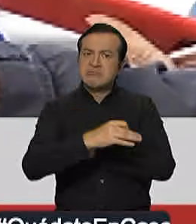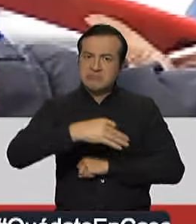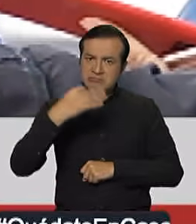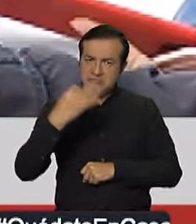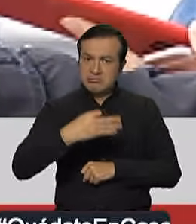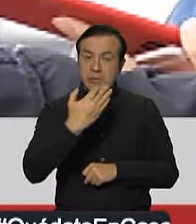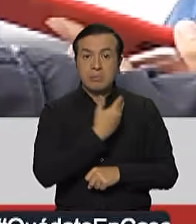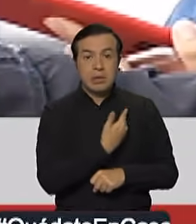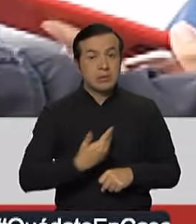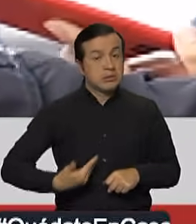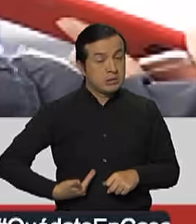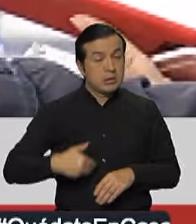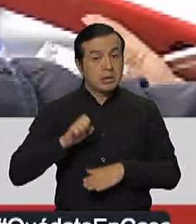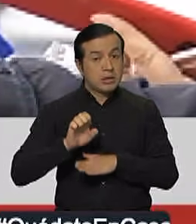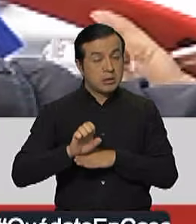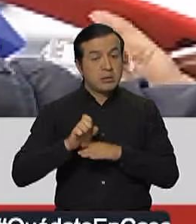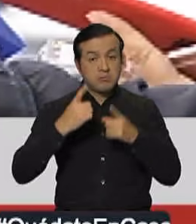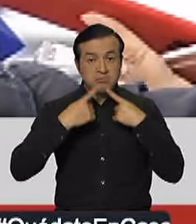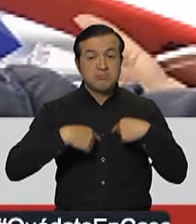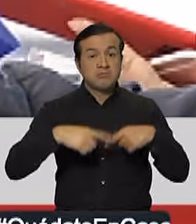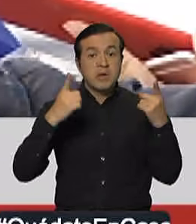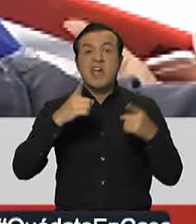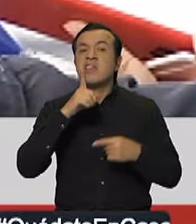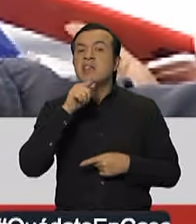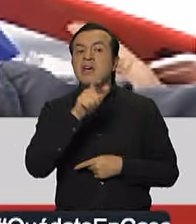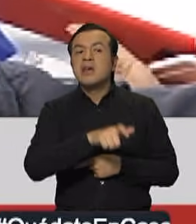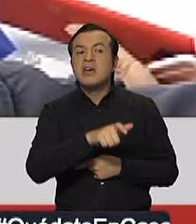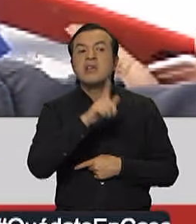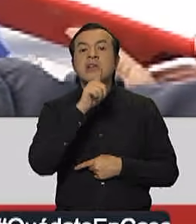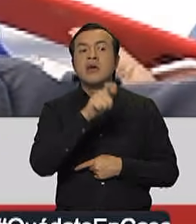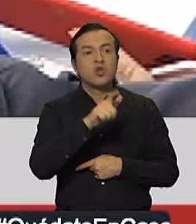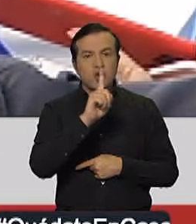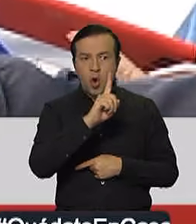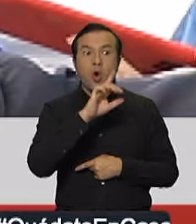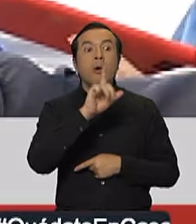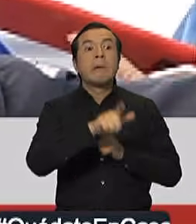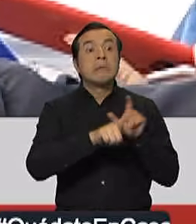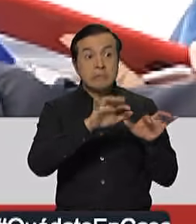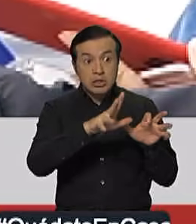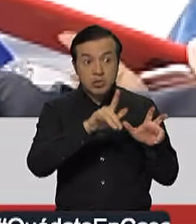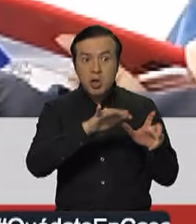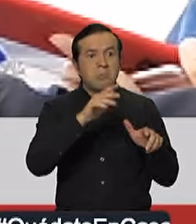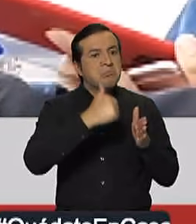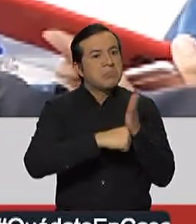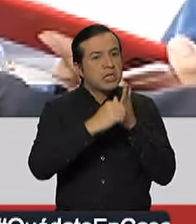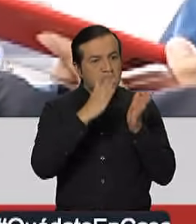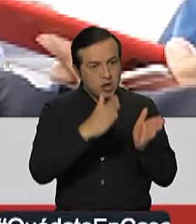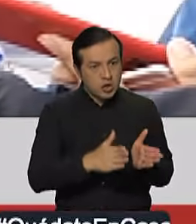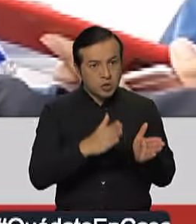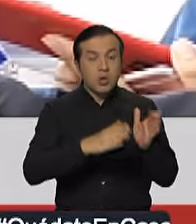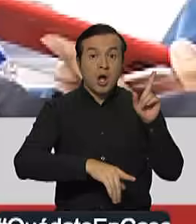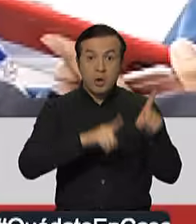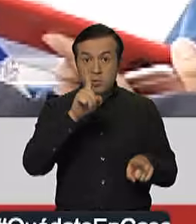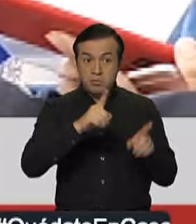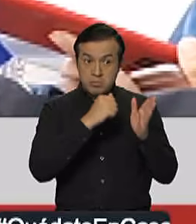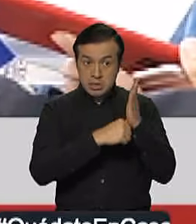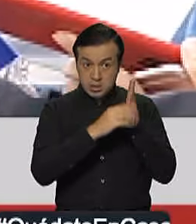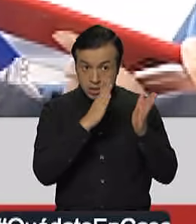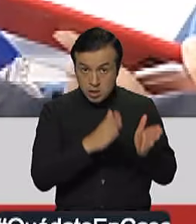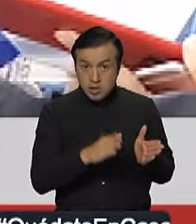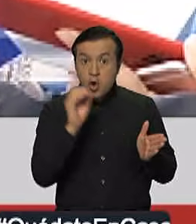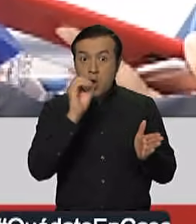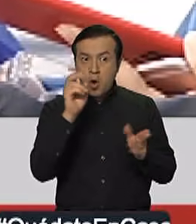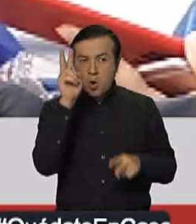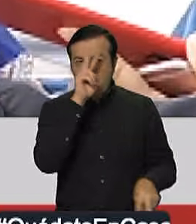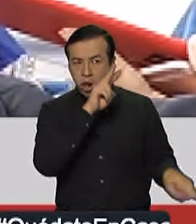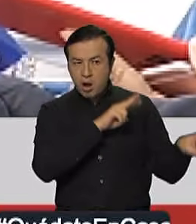ha sido claro aquí. No se trata de quién sea, sino de cuál es el acto que se haya cometido. Si es que es un ministro, o se ha visto aquí, si es que hay un ministro, si es que hay